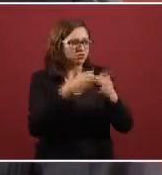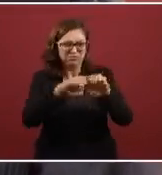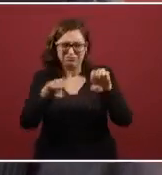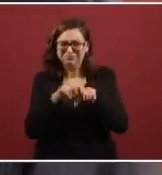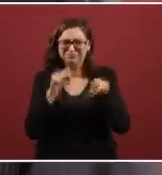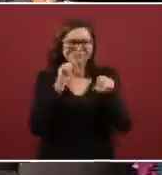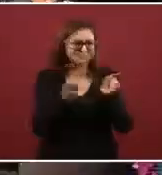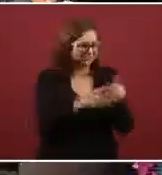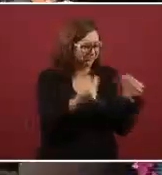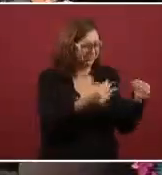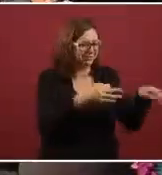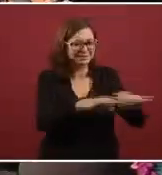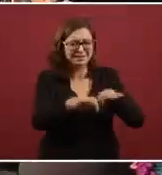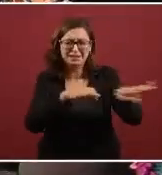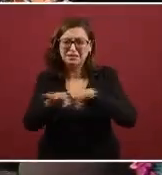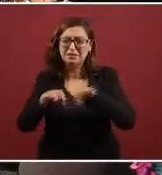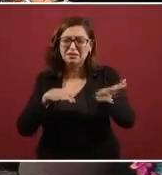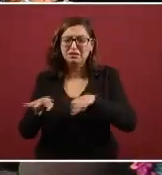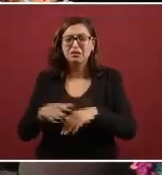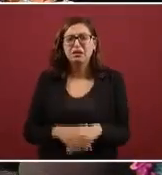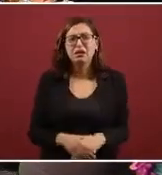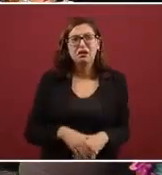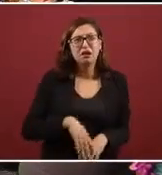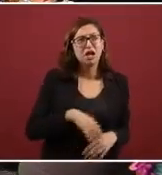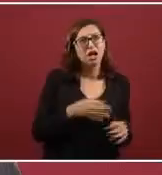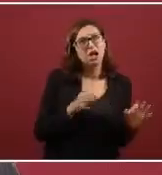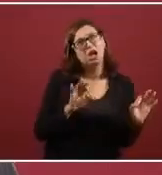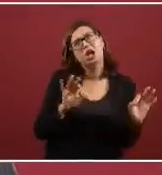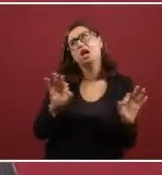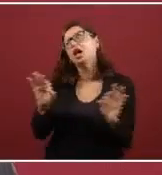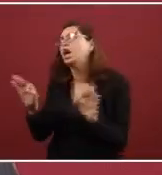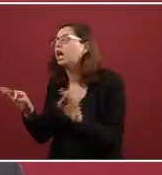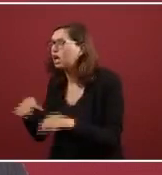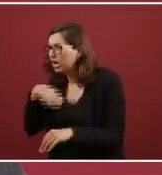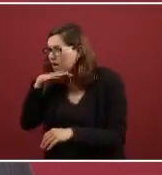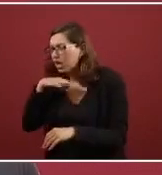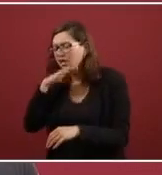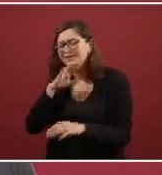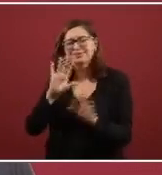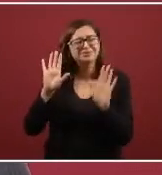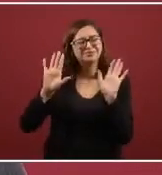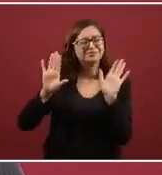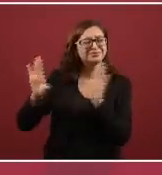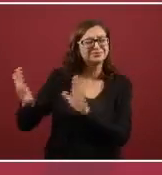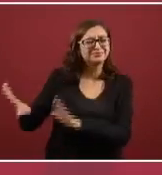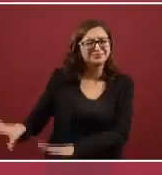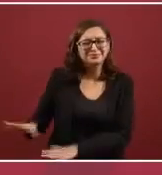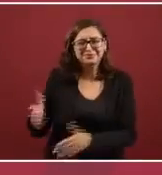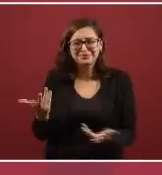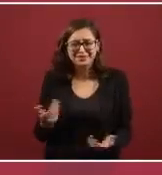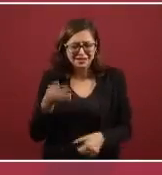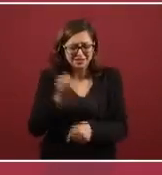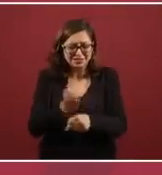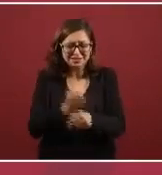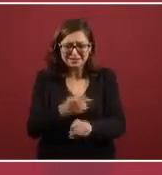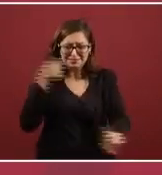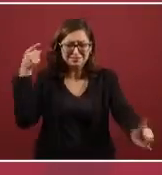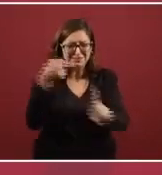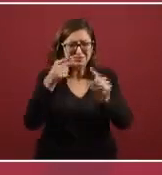mismo, no vamos a distraernos. Tenemos que sentar las bases para la transformación del